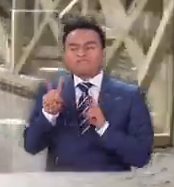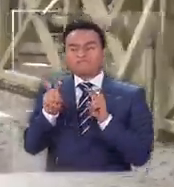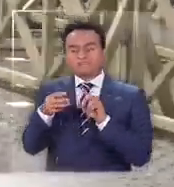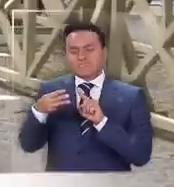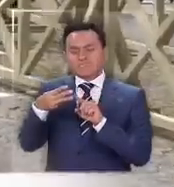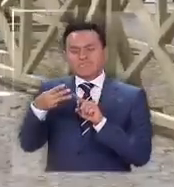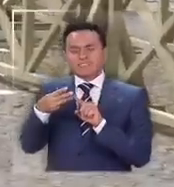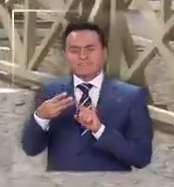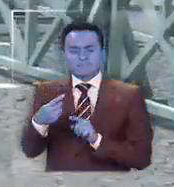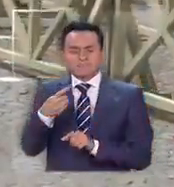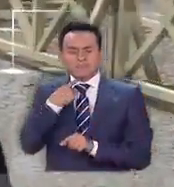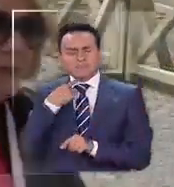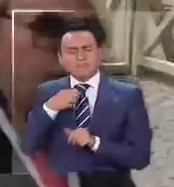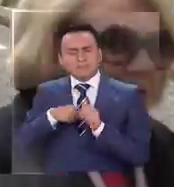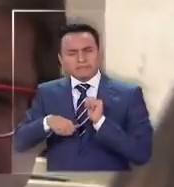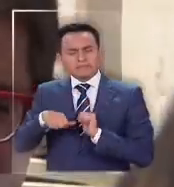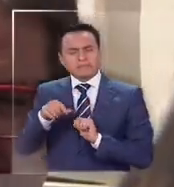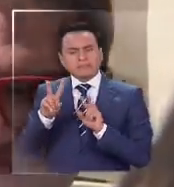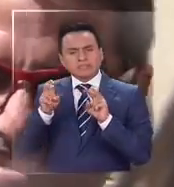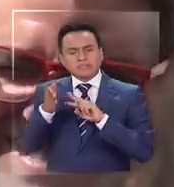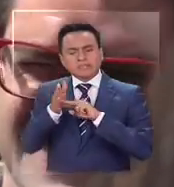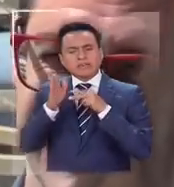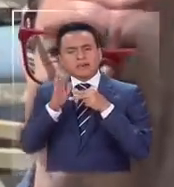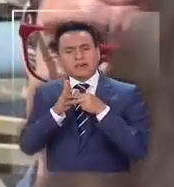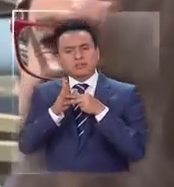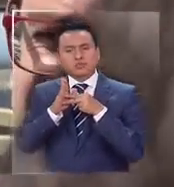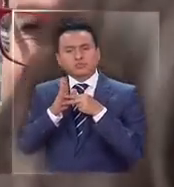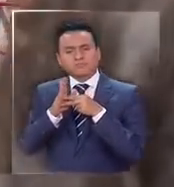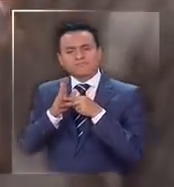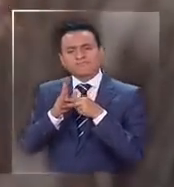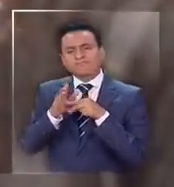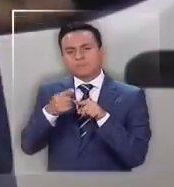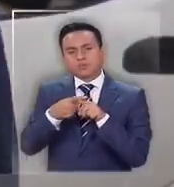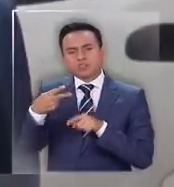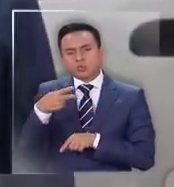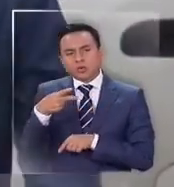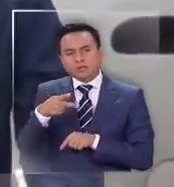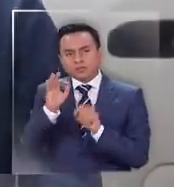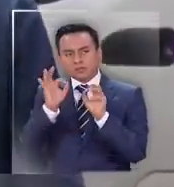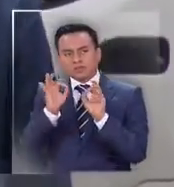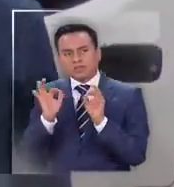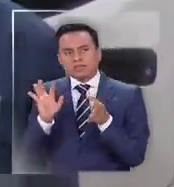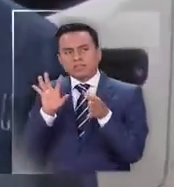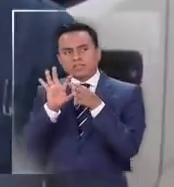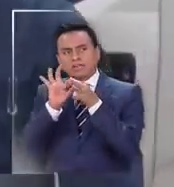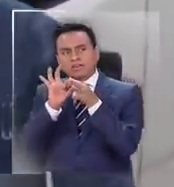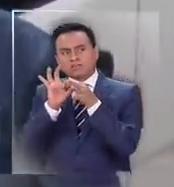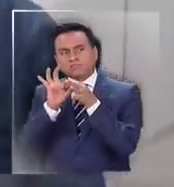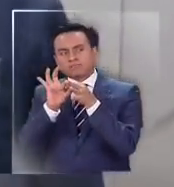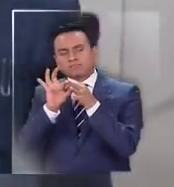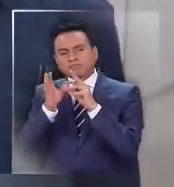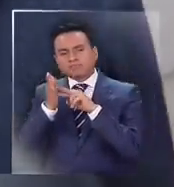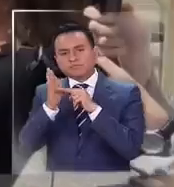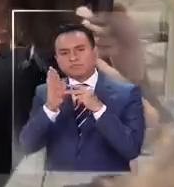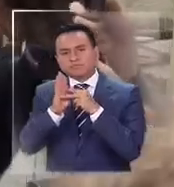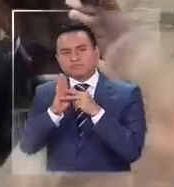tres víctimas de los casos de abusos sexuales particularmente ligados a la causa del